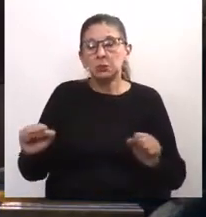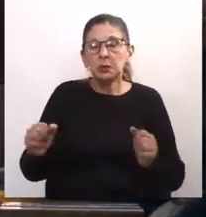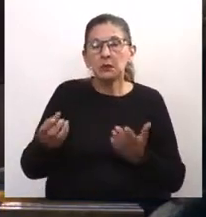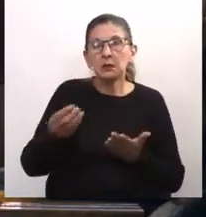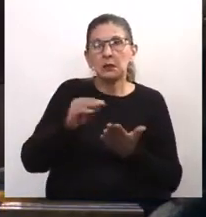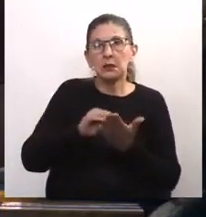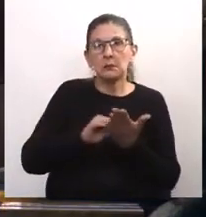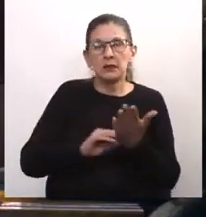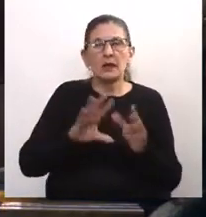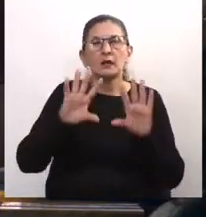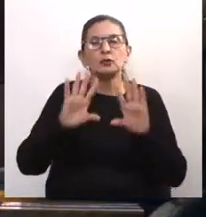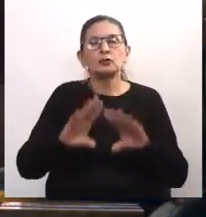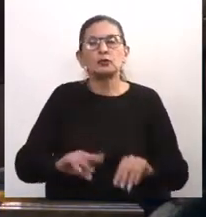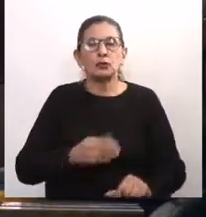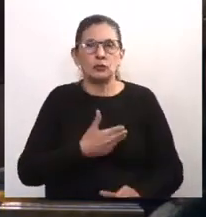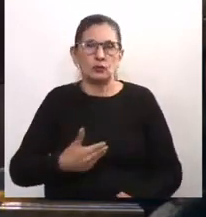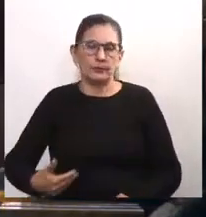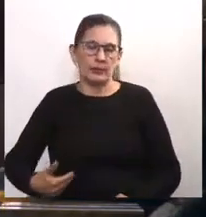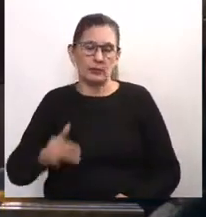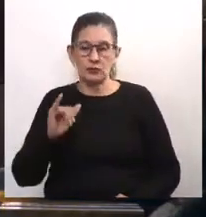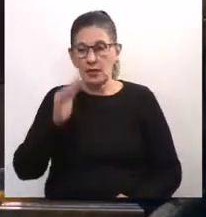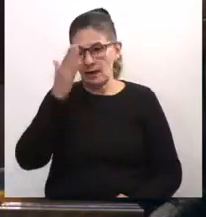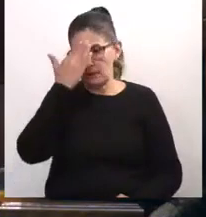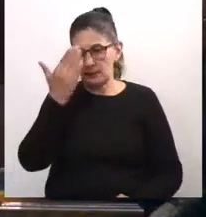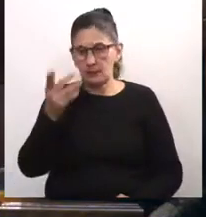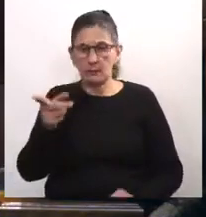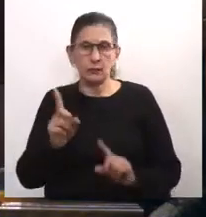aplicable a todos los gobiernos, incluso al Frente Amplio.